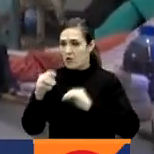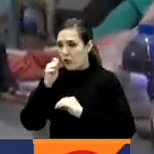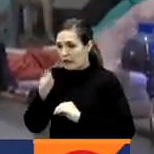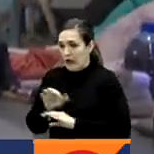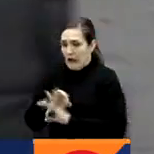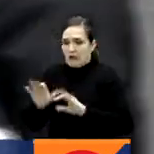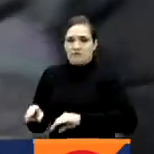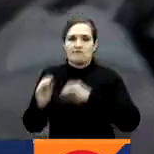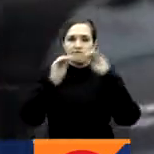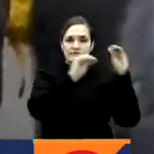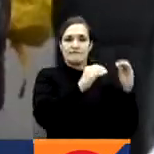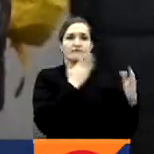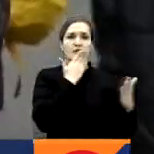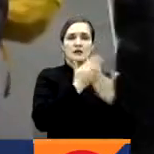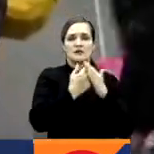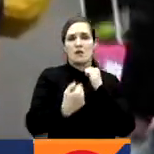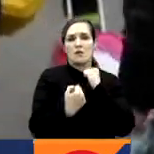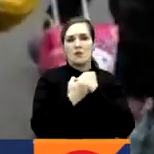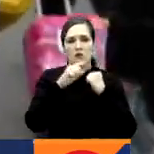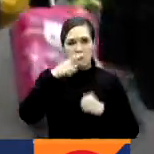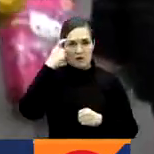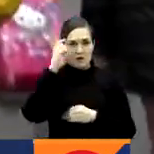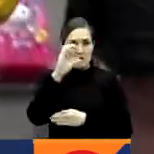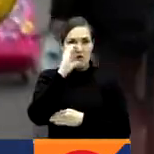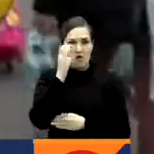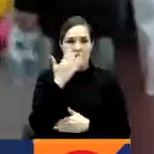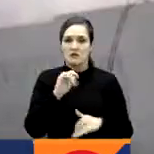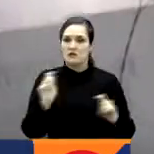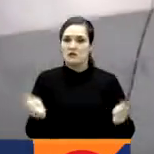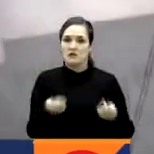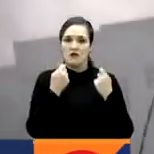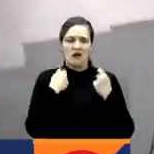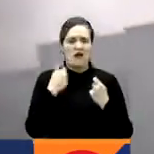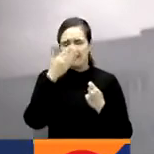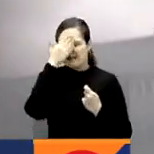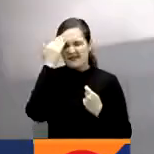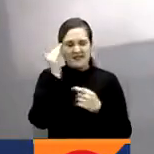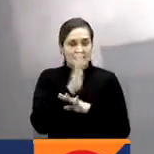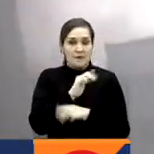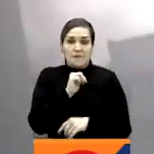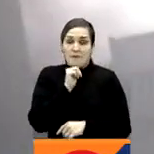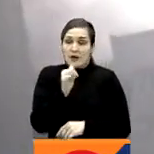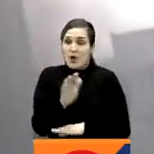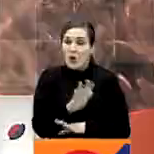salir gracias al apoyo del gobierno colombiano ahora quieren olvidar la peor historia que les tocó vivir